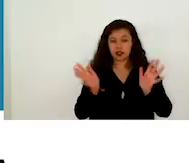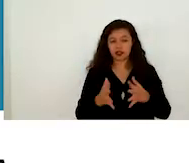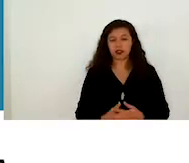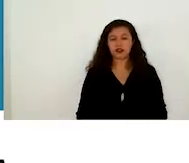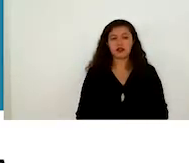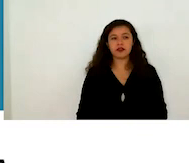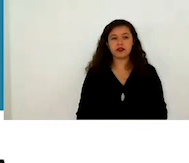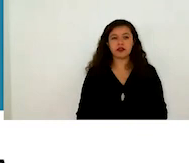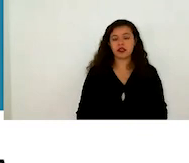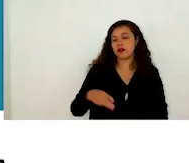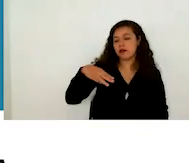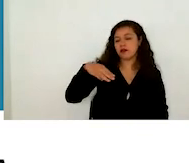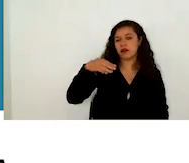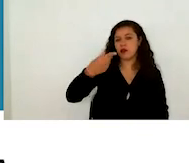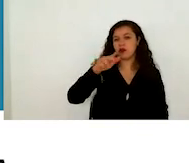p